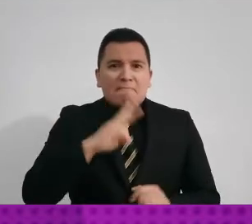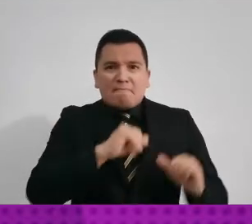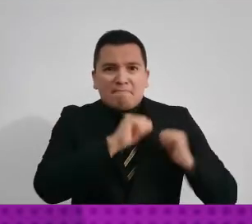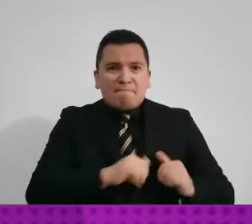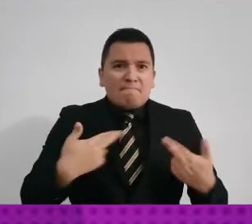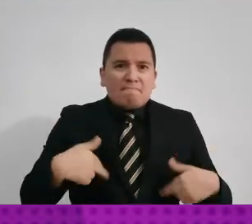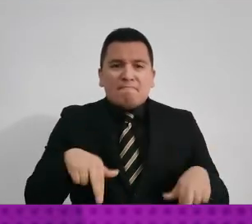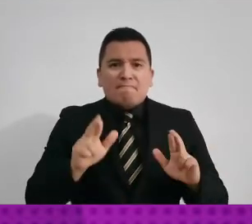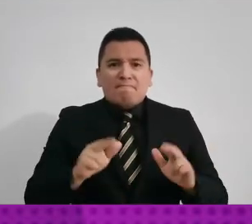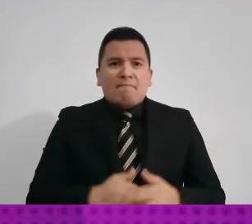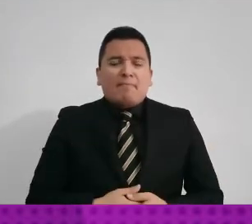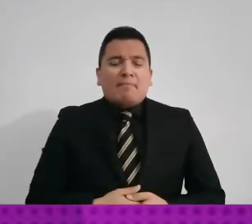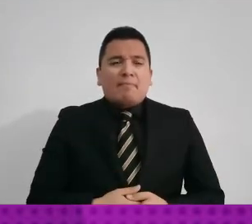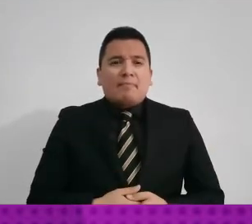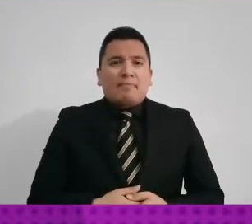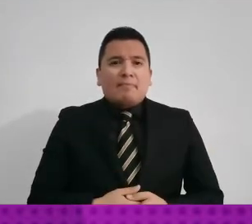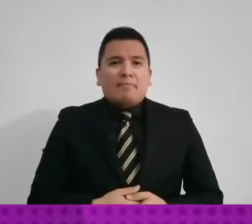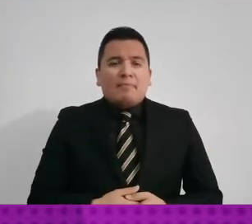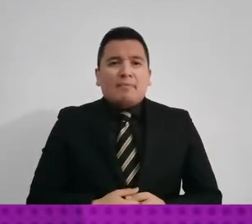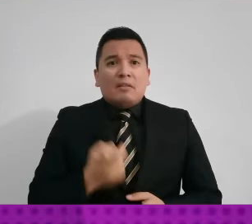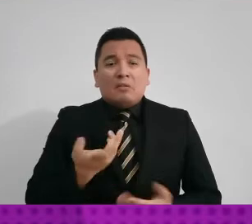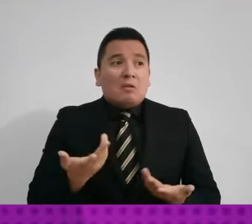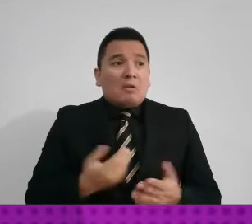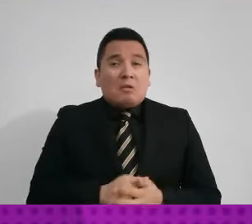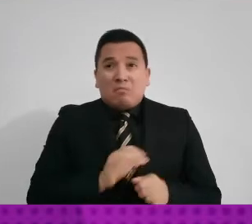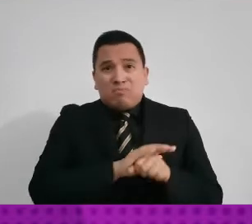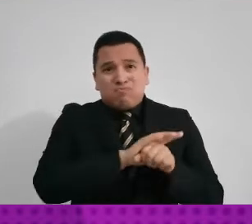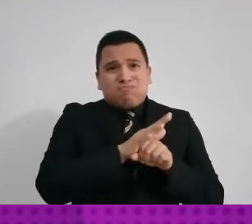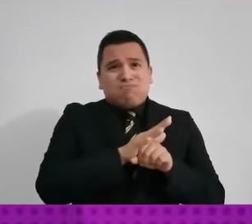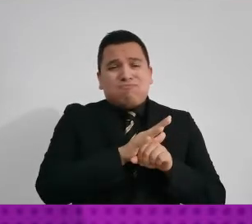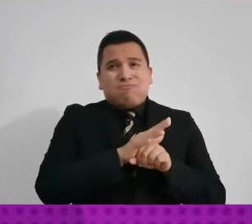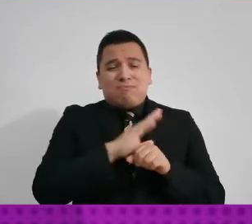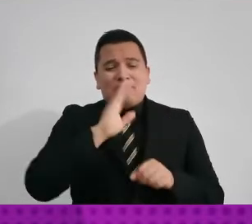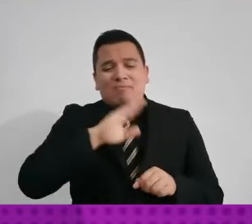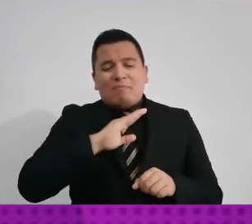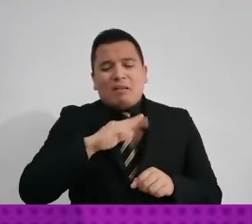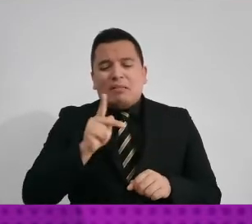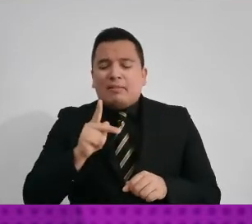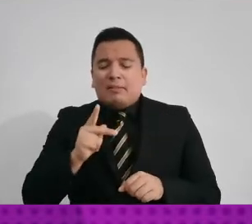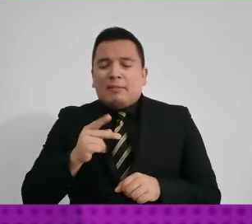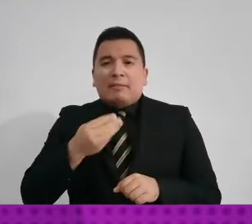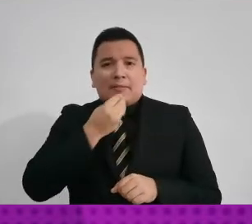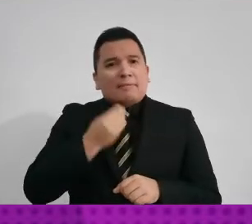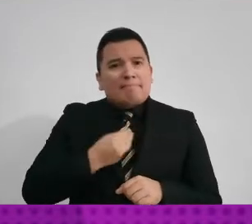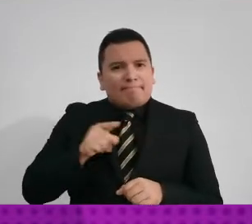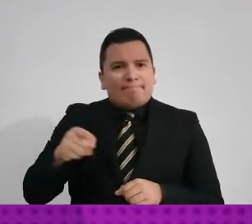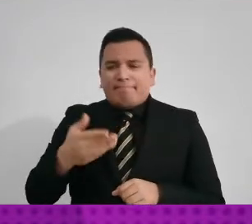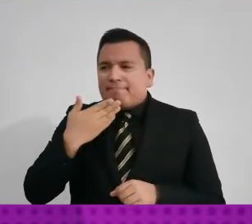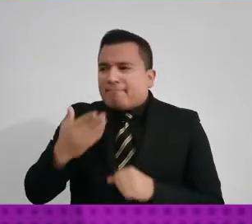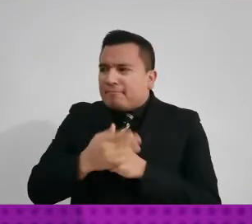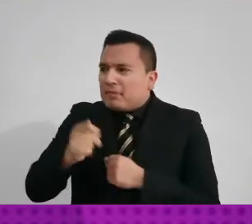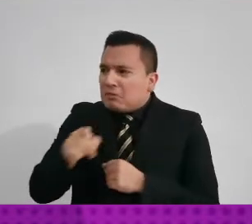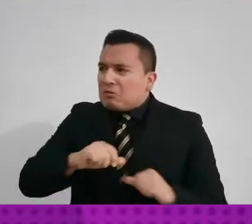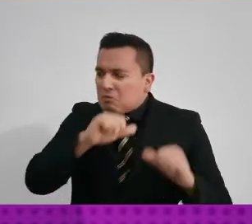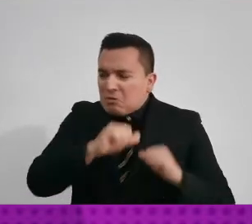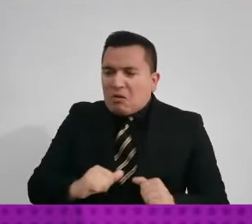sus representantes, y dentro de lo malo de la pandemia, creo que lo bueno es que las autoridades electorales han